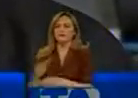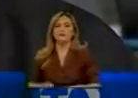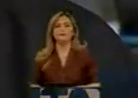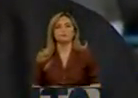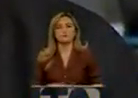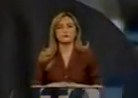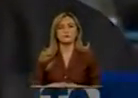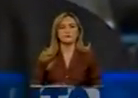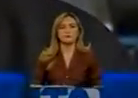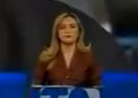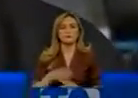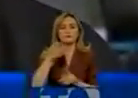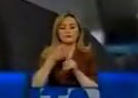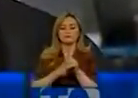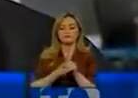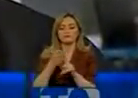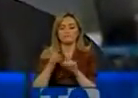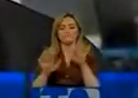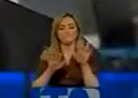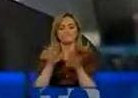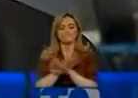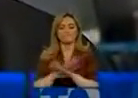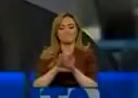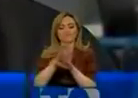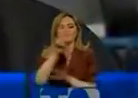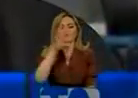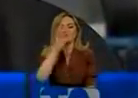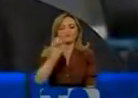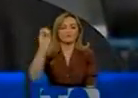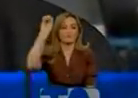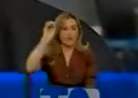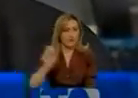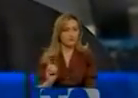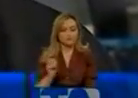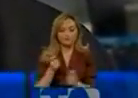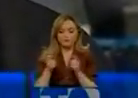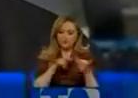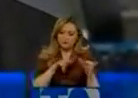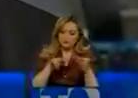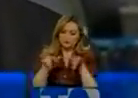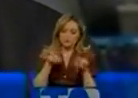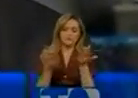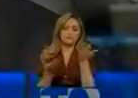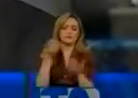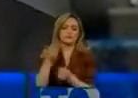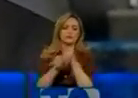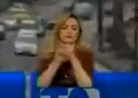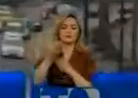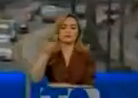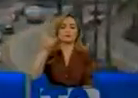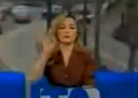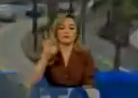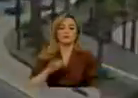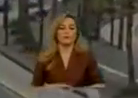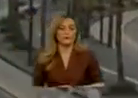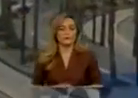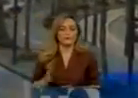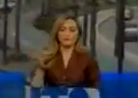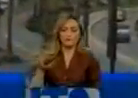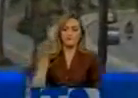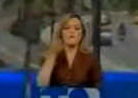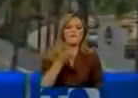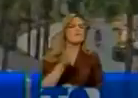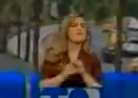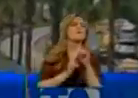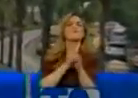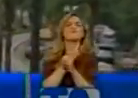en este mes terminemos con aproximadamente el 20% de operaciones comparadas con el año anterior. Son 10 los destinos